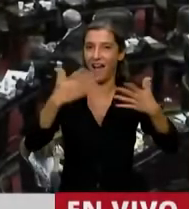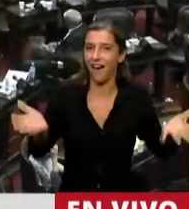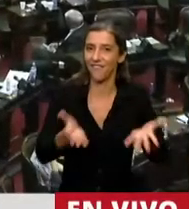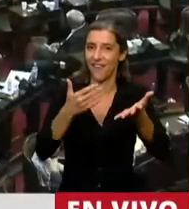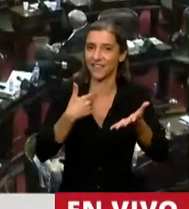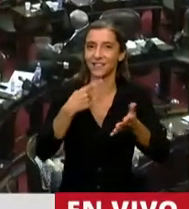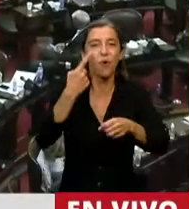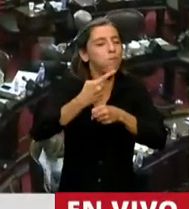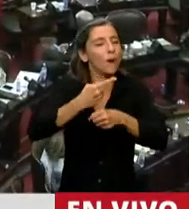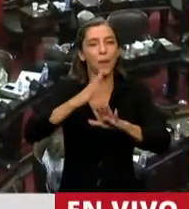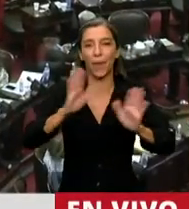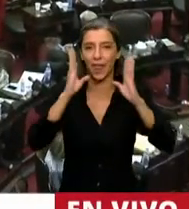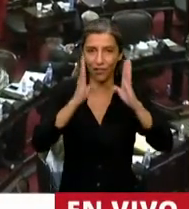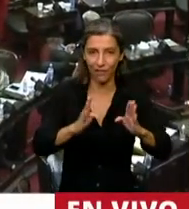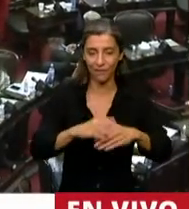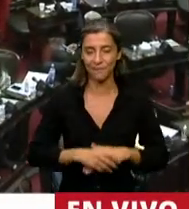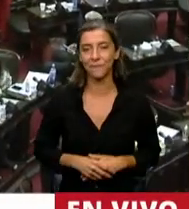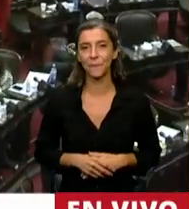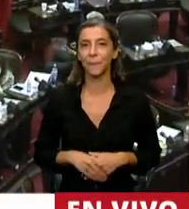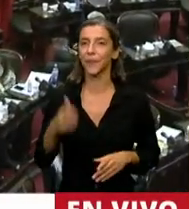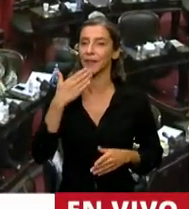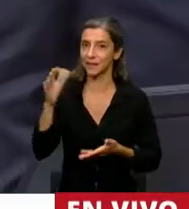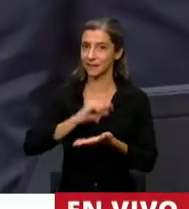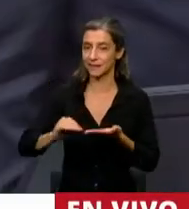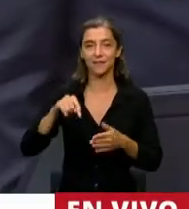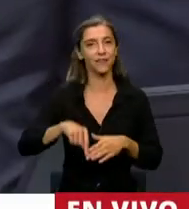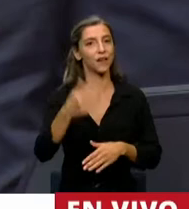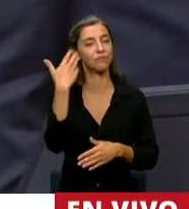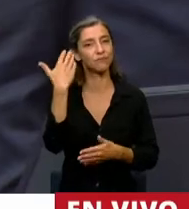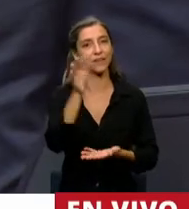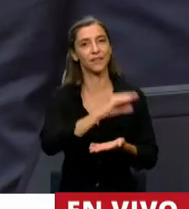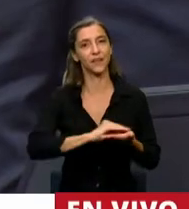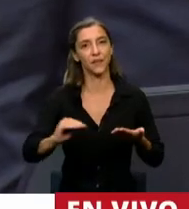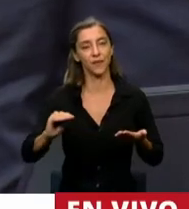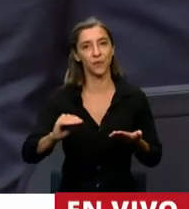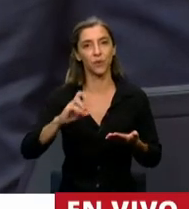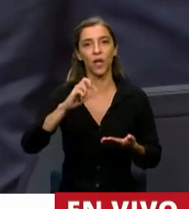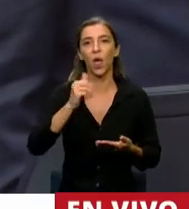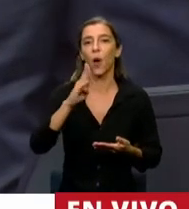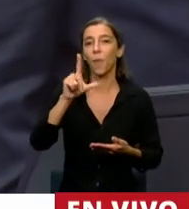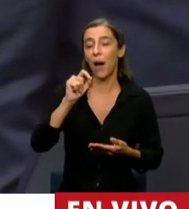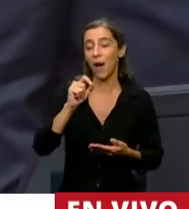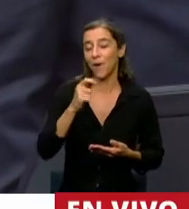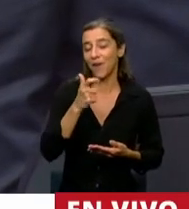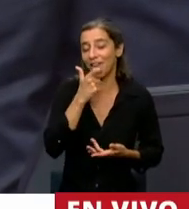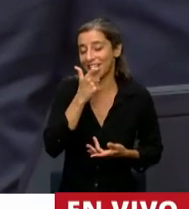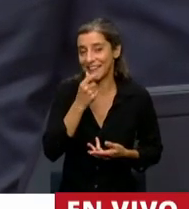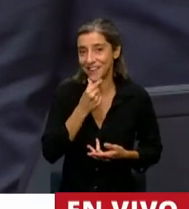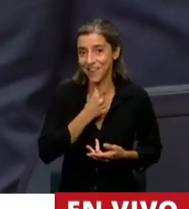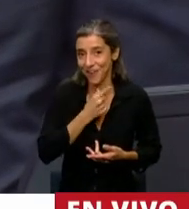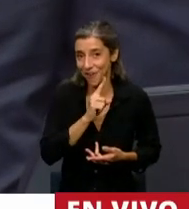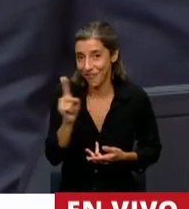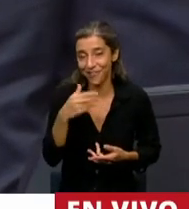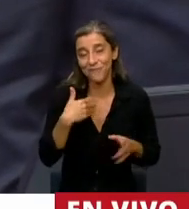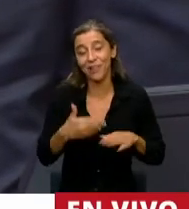uso de la palabra el diputado Pablo. No me quiero reír mucho porque después los